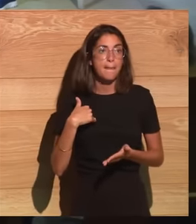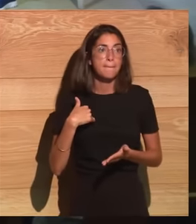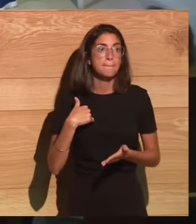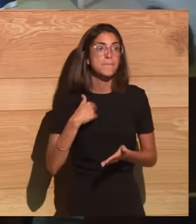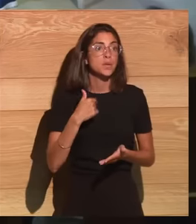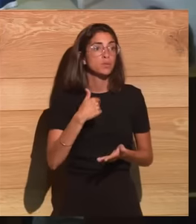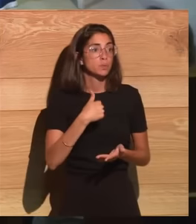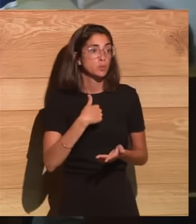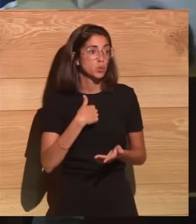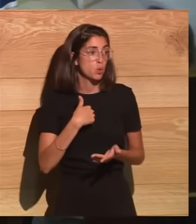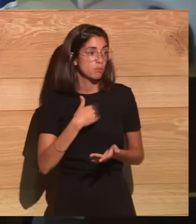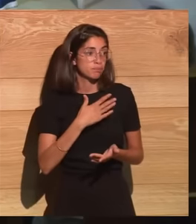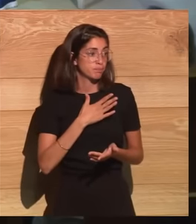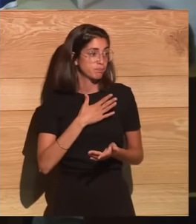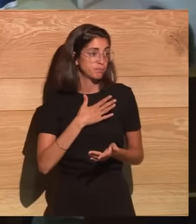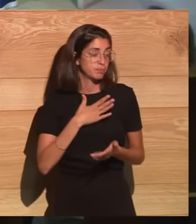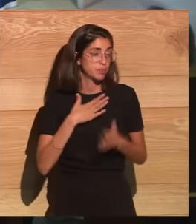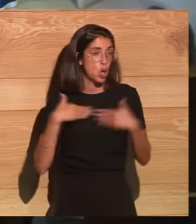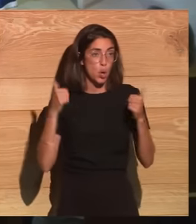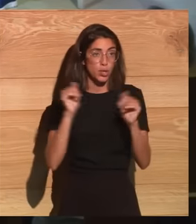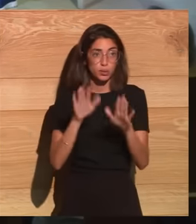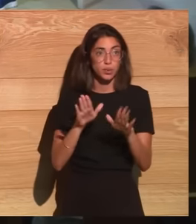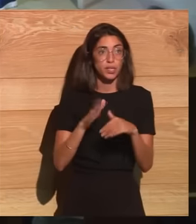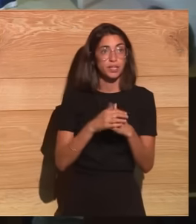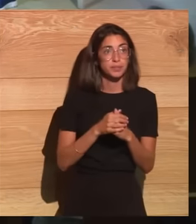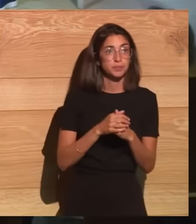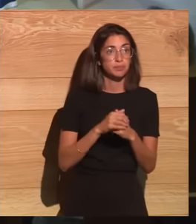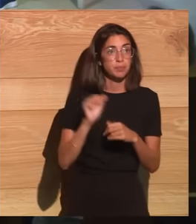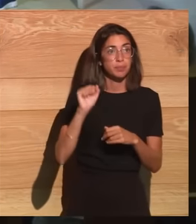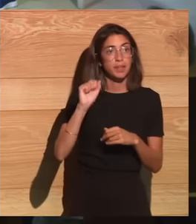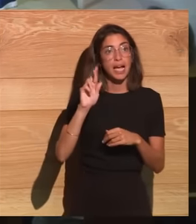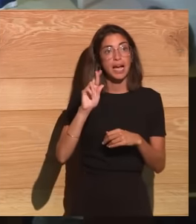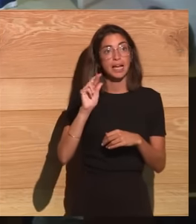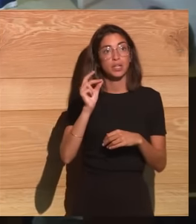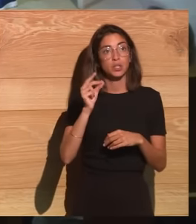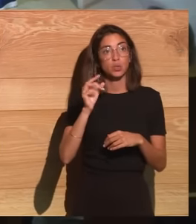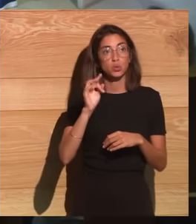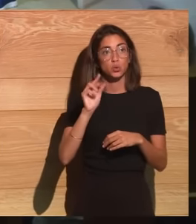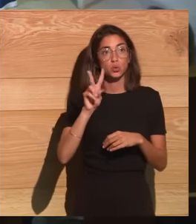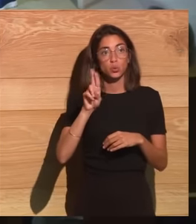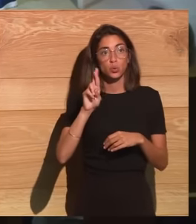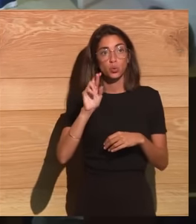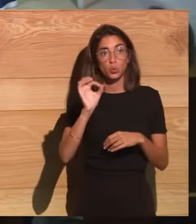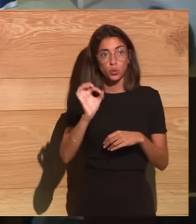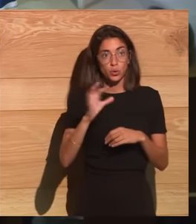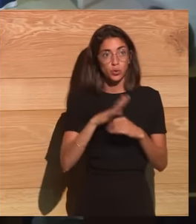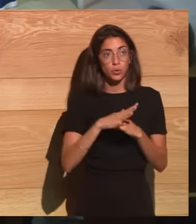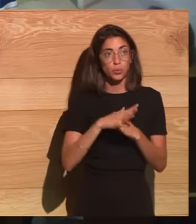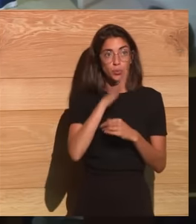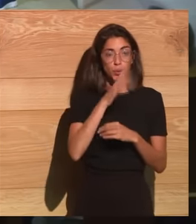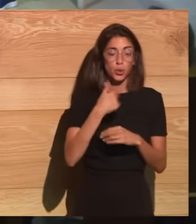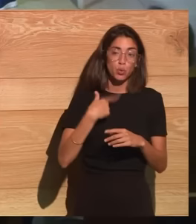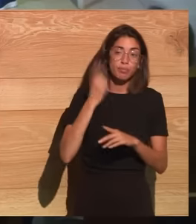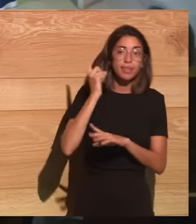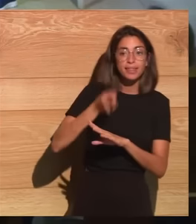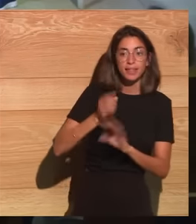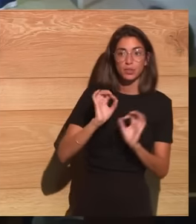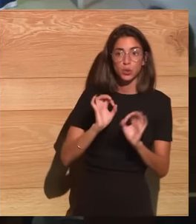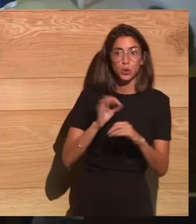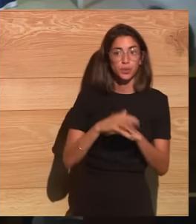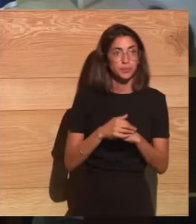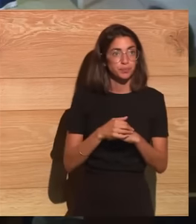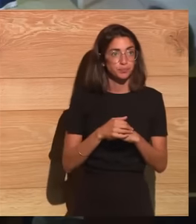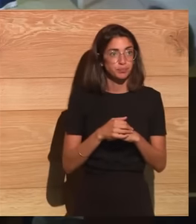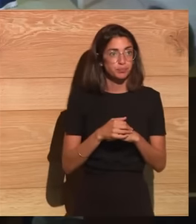Pues yo lo que diga el director del programa. Arturo, hemos hecho una... Siempre, ahora voy a ser yo el director de los programas que hacemos. Hemos hecho